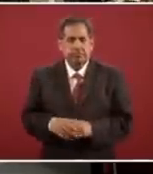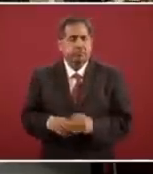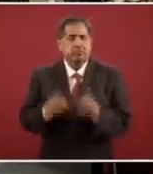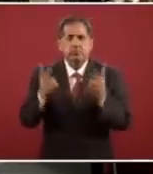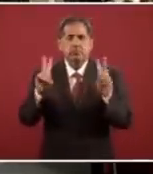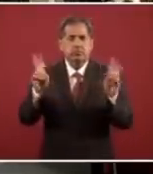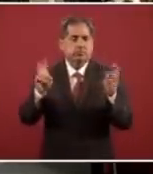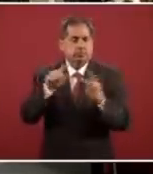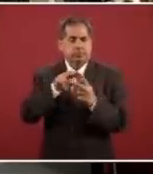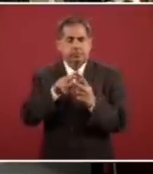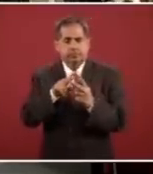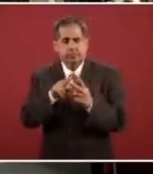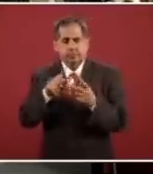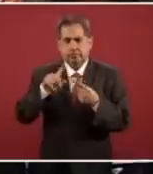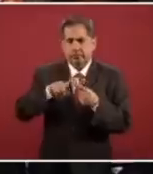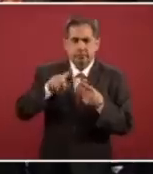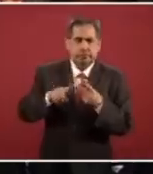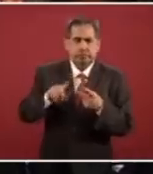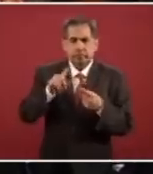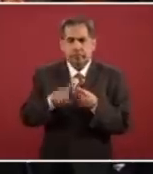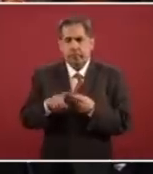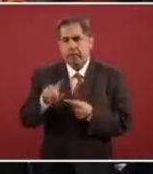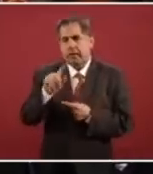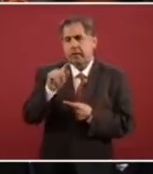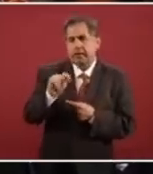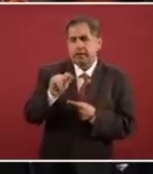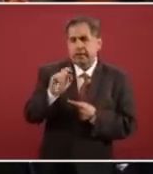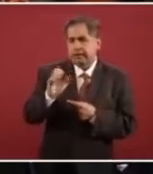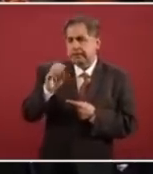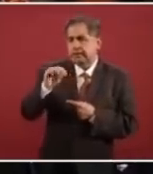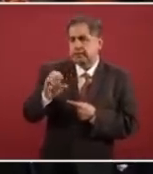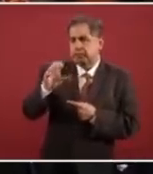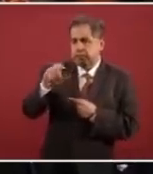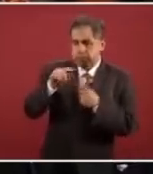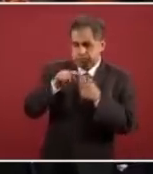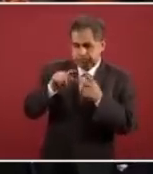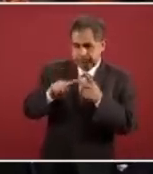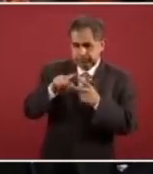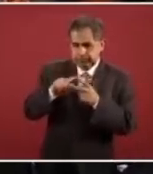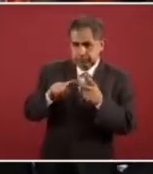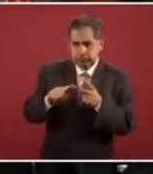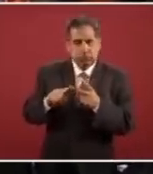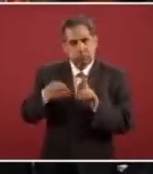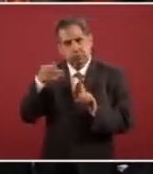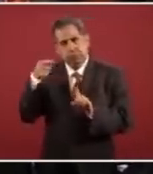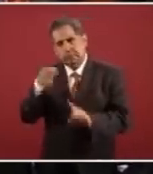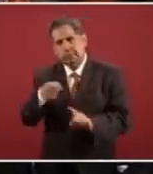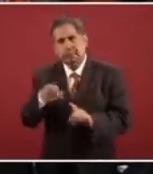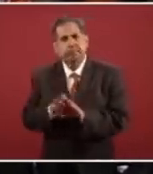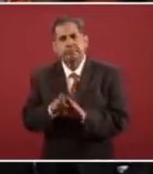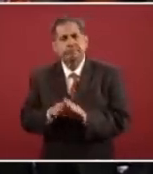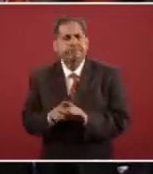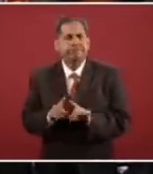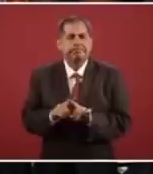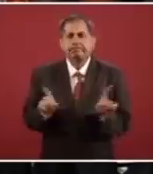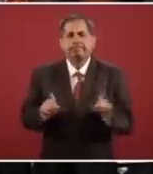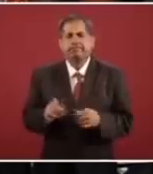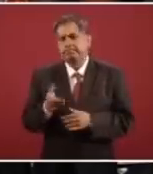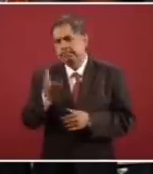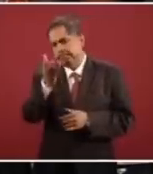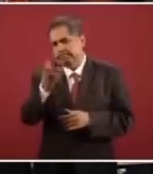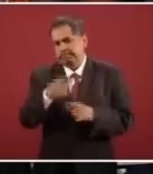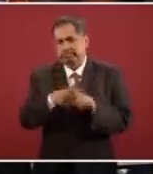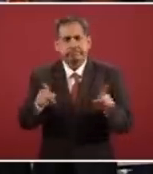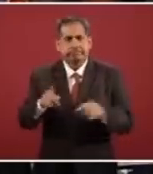temas, los dos van relacionados con el Tratado de Libre Comercio y va centrado sobre cómo se va a diferenciar usted